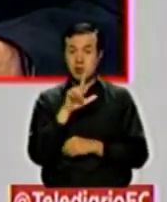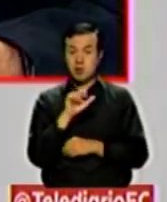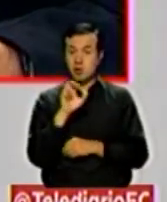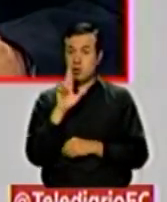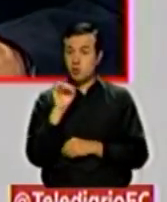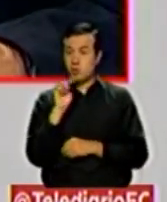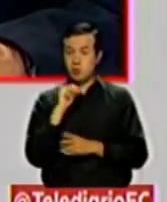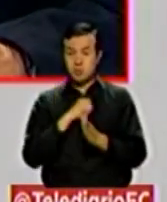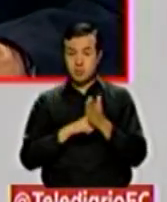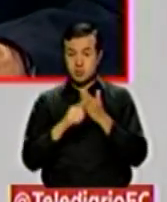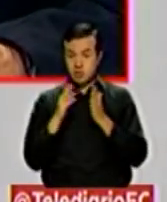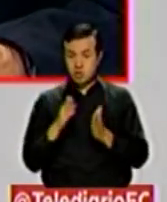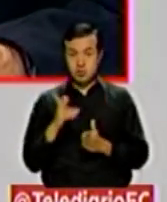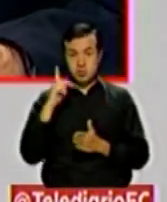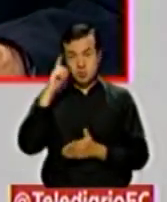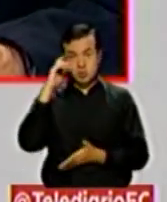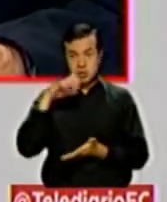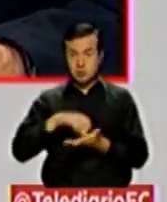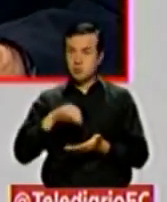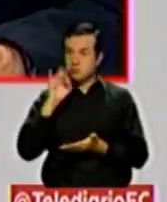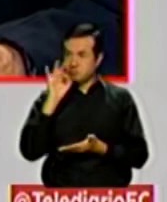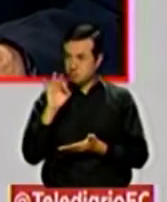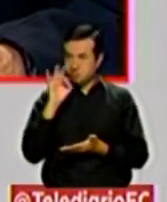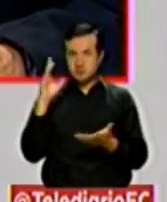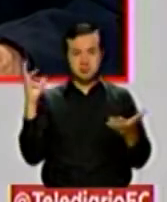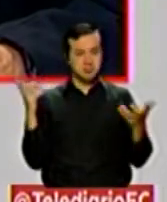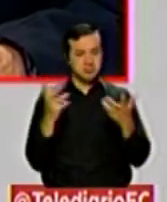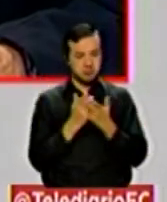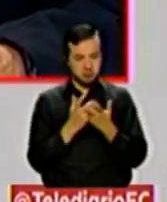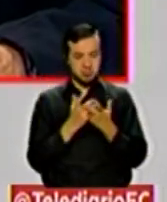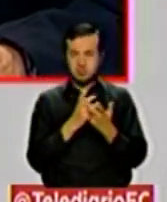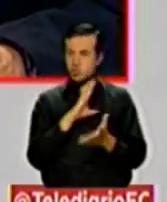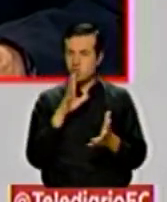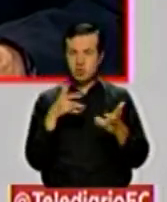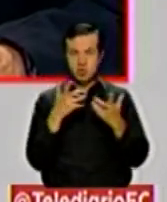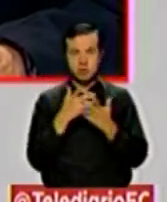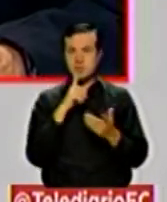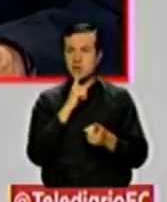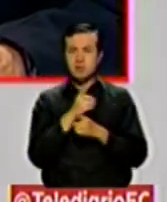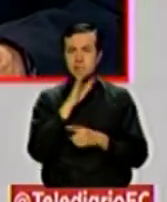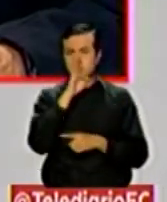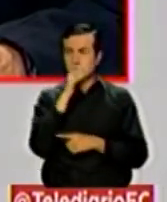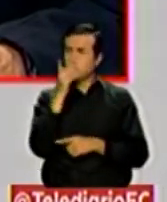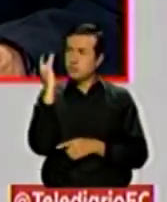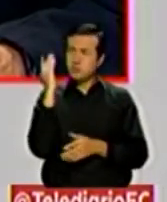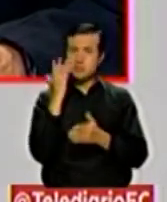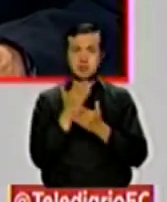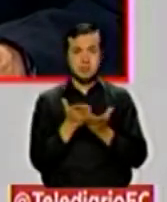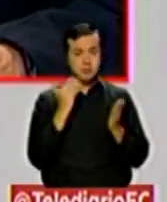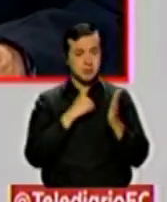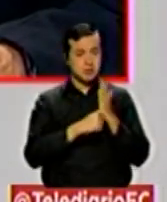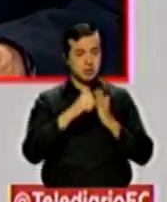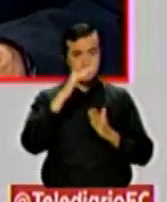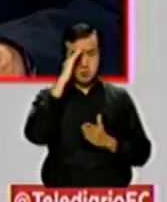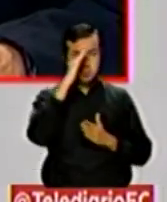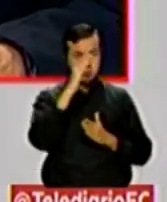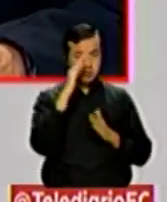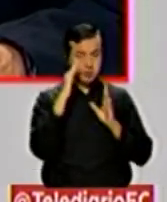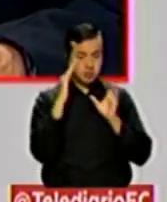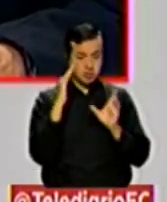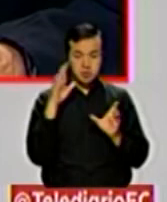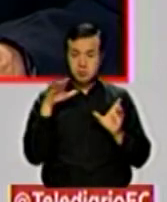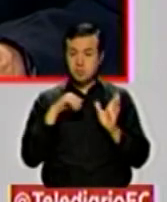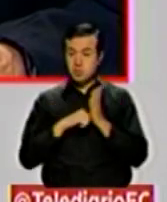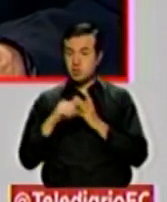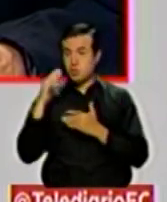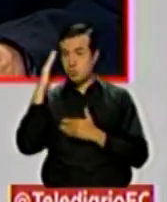como ministra de gobierno, es decir, unificar, como debió haber sido siempre, el Ministerio del Interior y el Ministerio